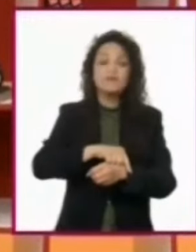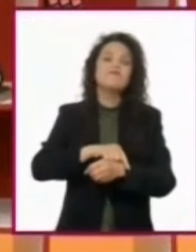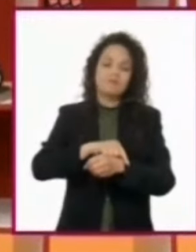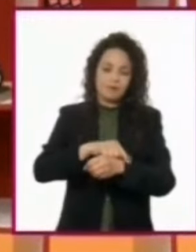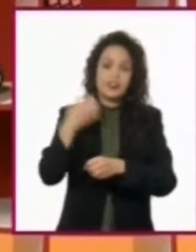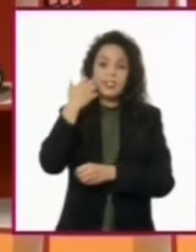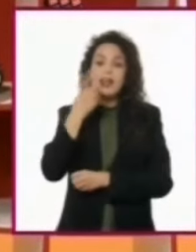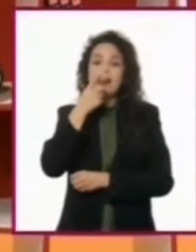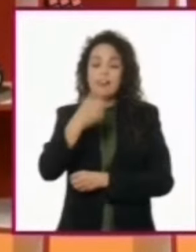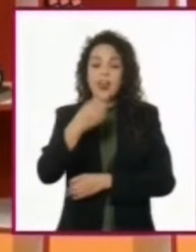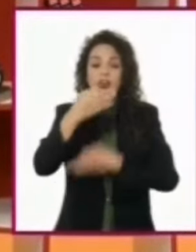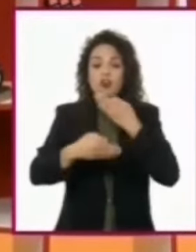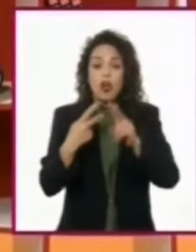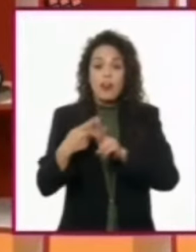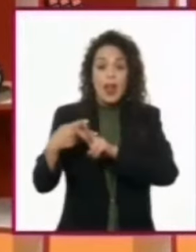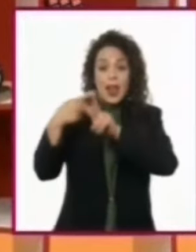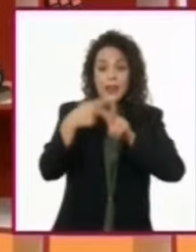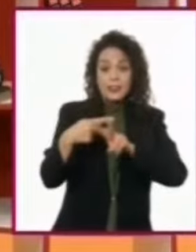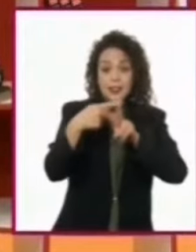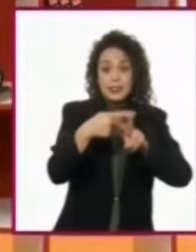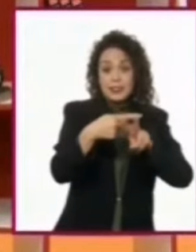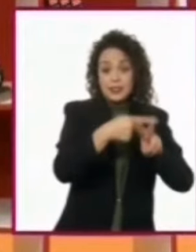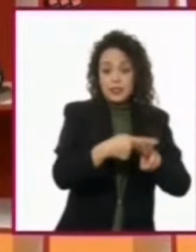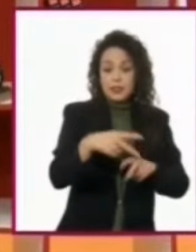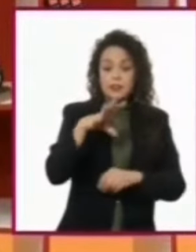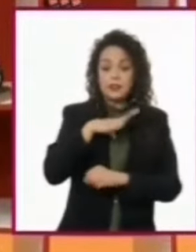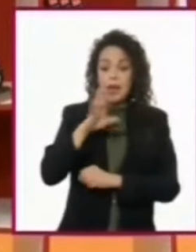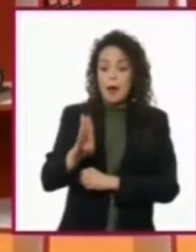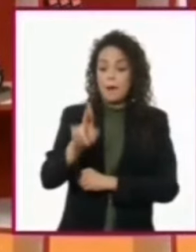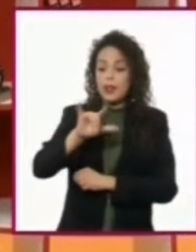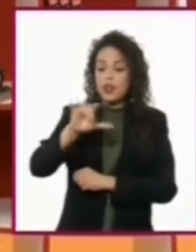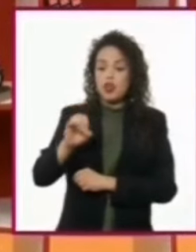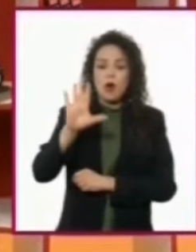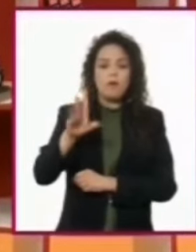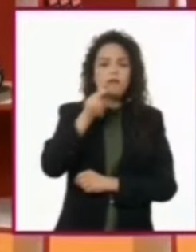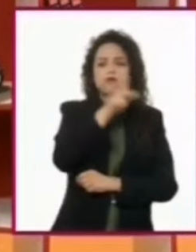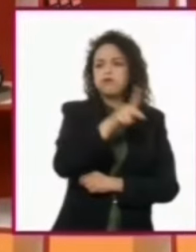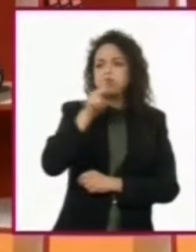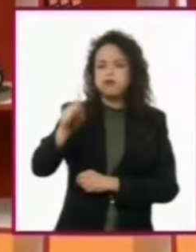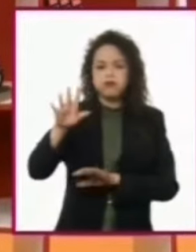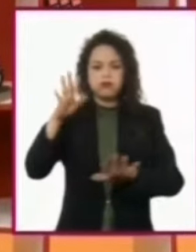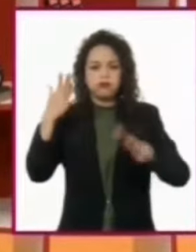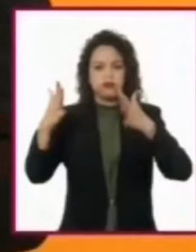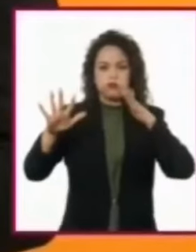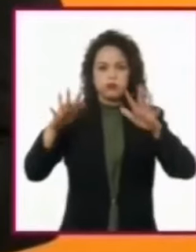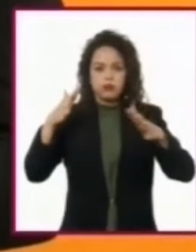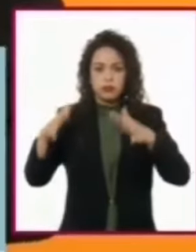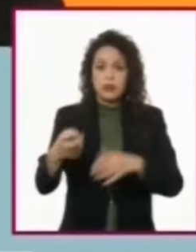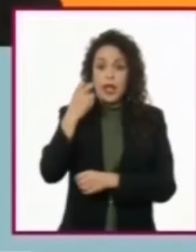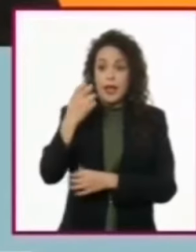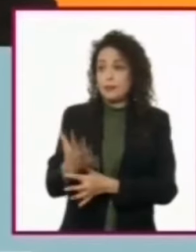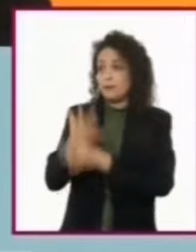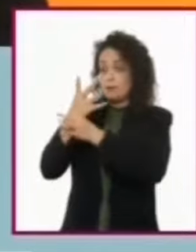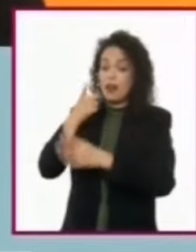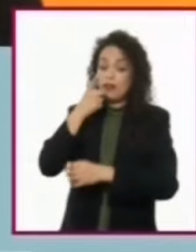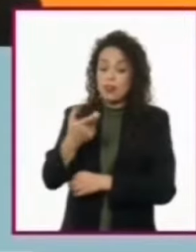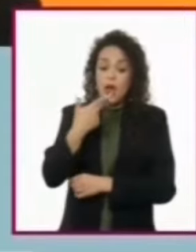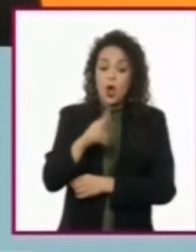estrellas en esa superficie tendrán brillos muy similares, según el diagrama de Hubble.